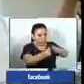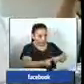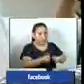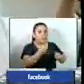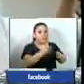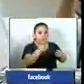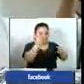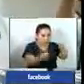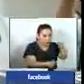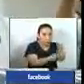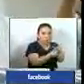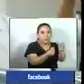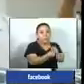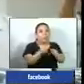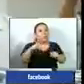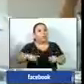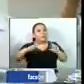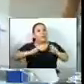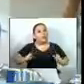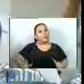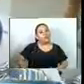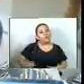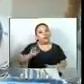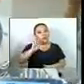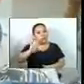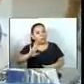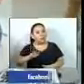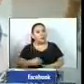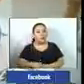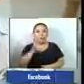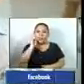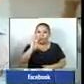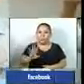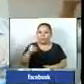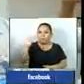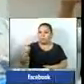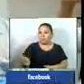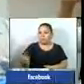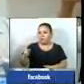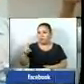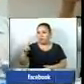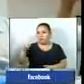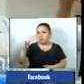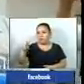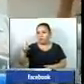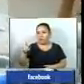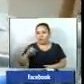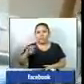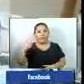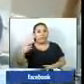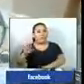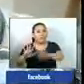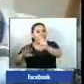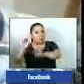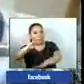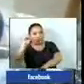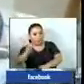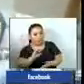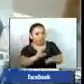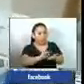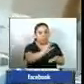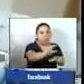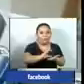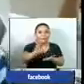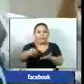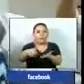incorporado en el presupuesto general de la nación dice la ley que es el 10% de los que le corresponde a las autoridades de los ingresos